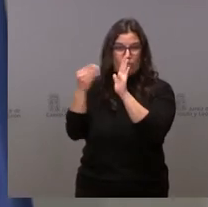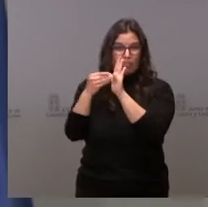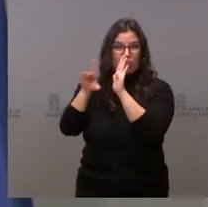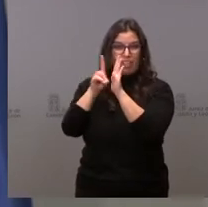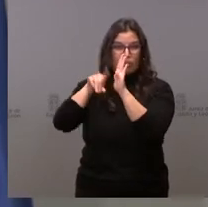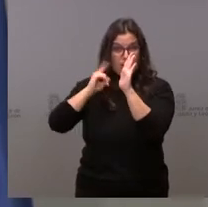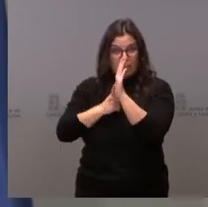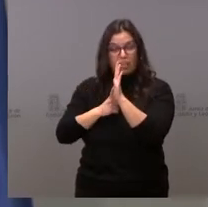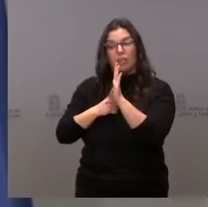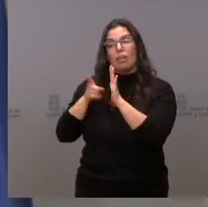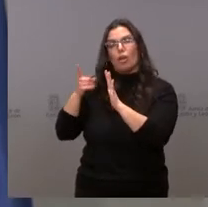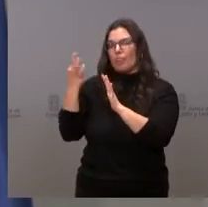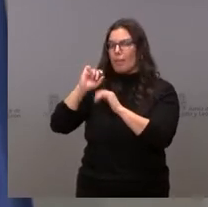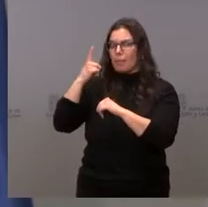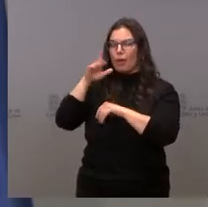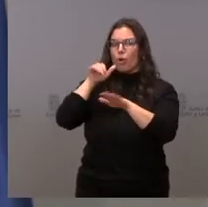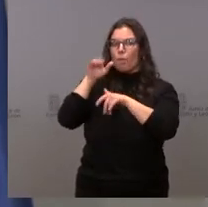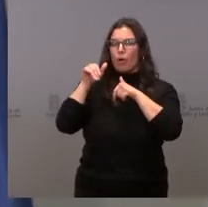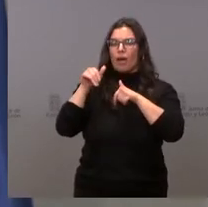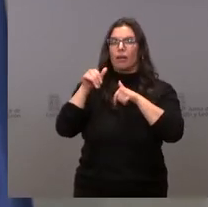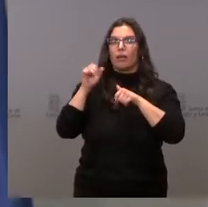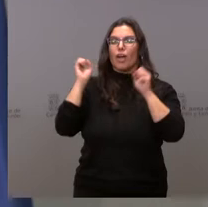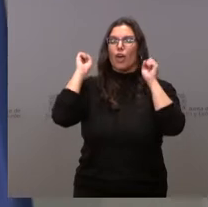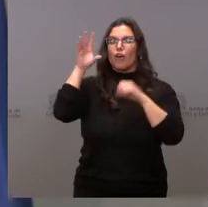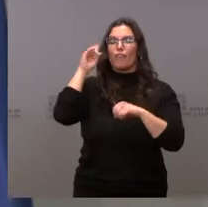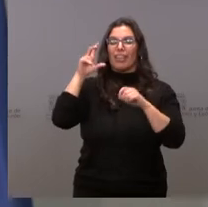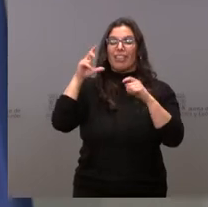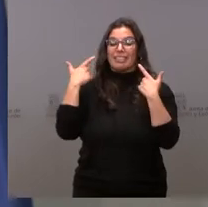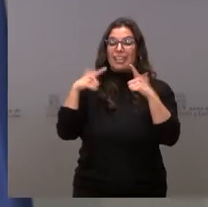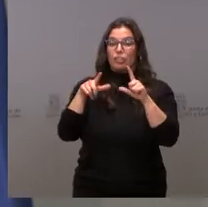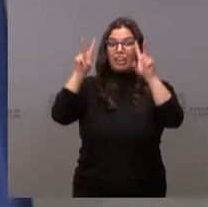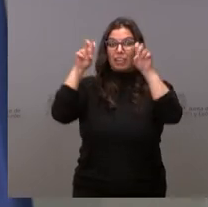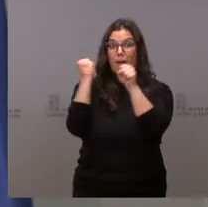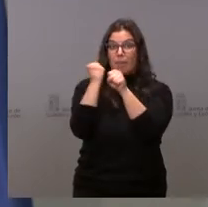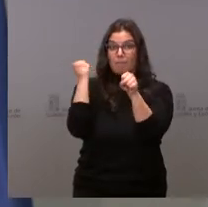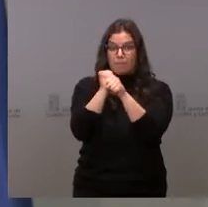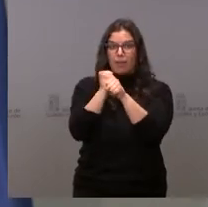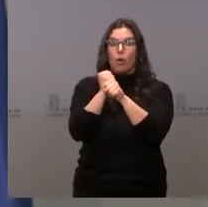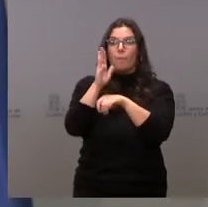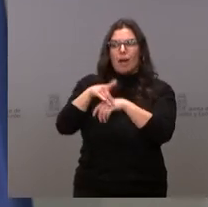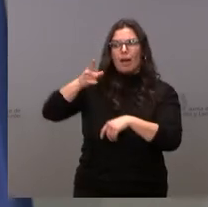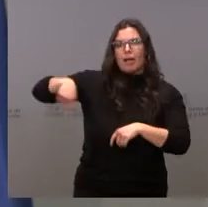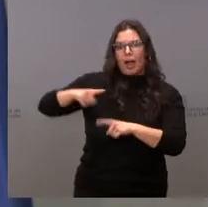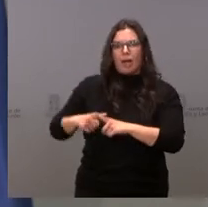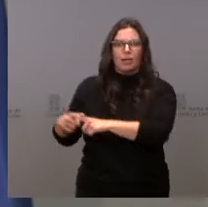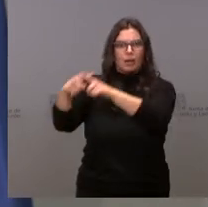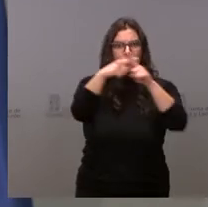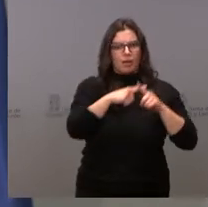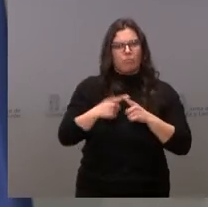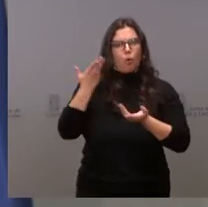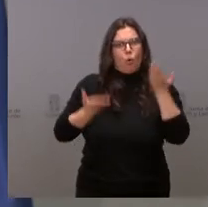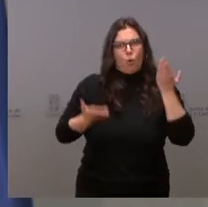convoque la conferencia sectorial de asuntos de empleo y que el gobierno establezca un reparto justo y objetivo